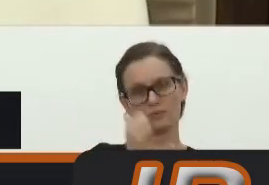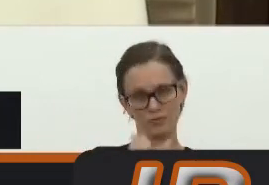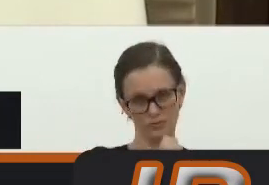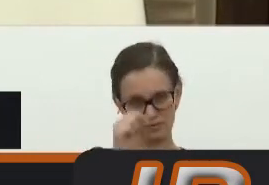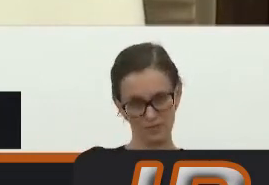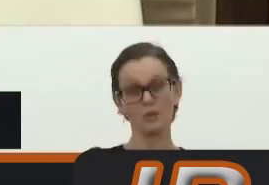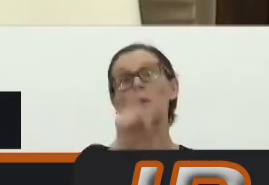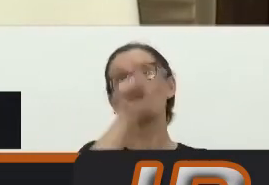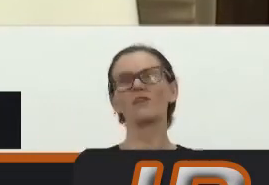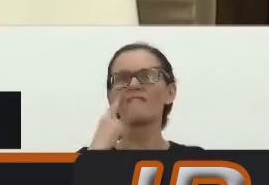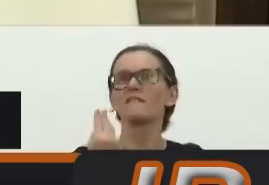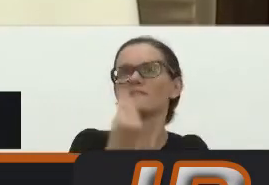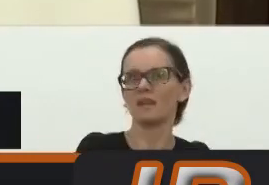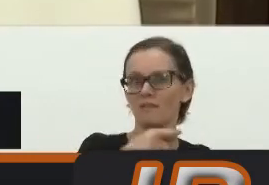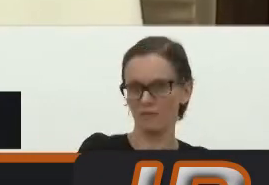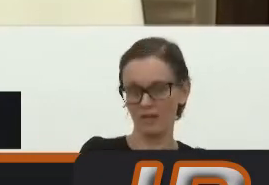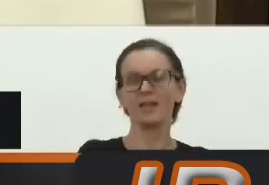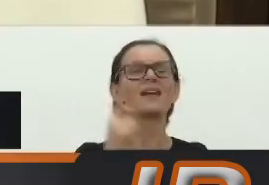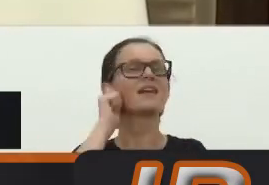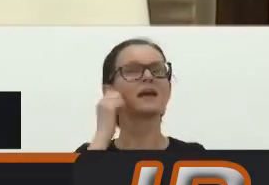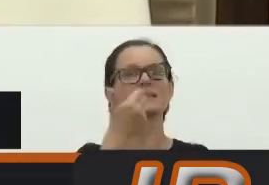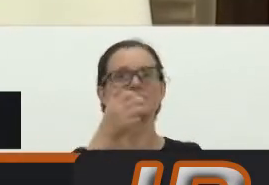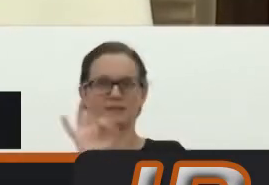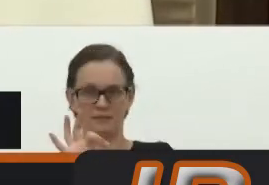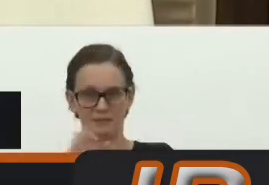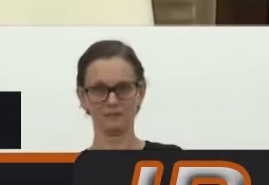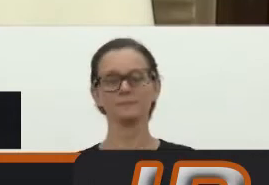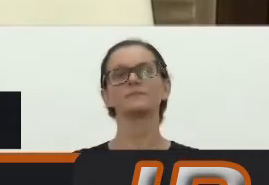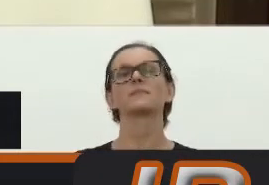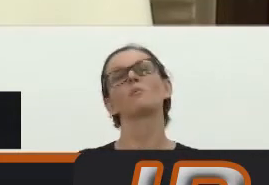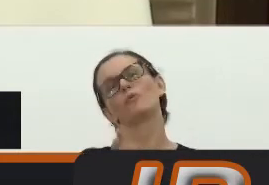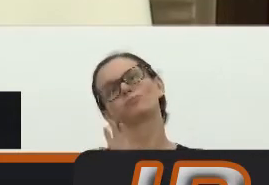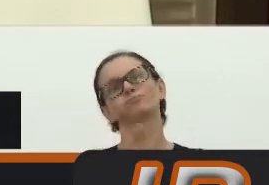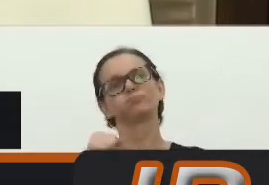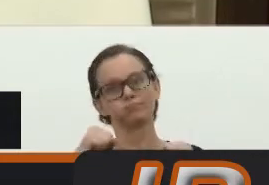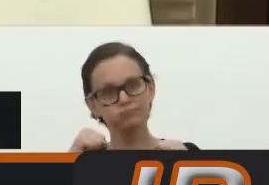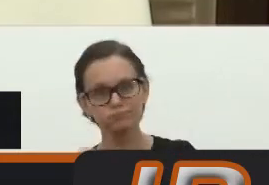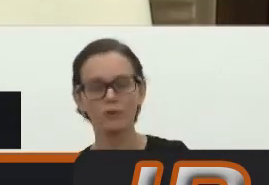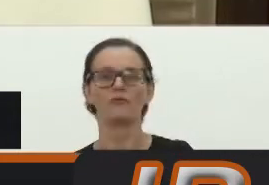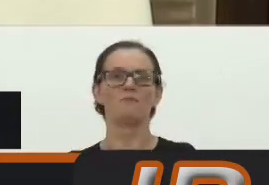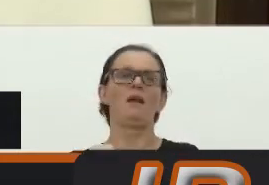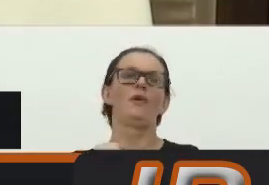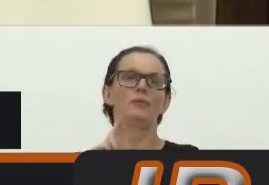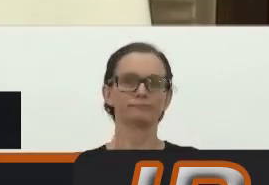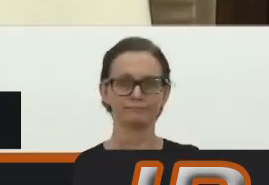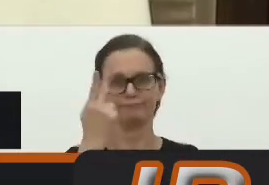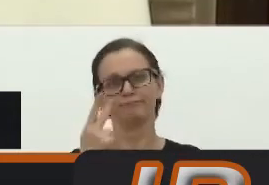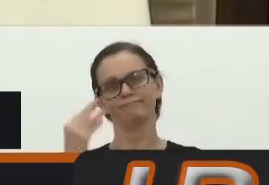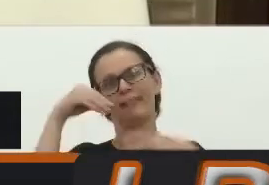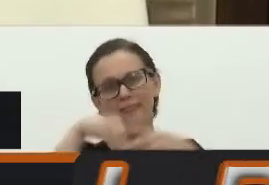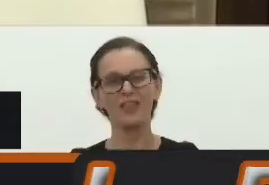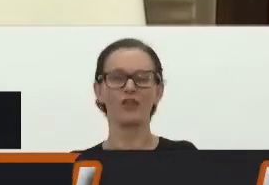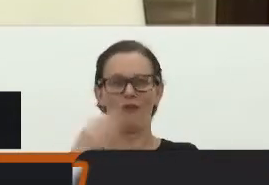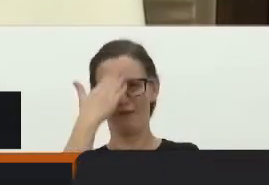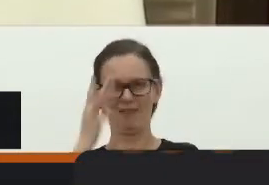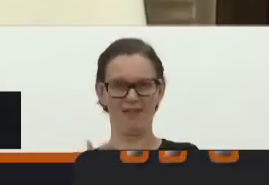persona residente ahí de 60 años. Así que bueno, se ha confirmado actualmente el dengue. Nosotros, antes de poder